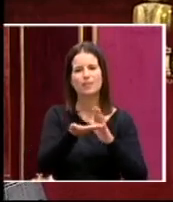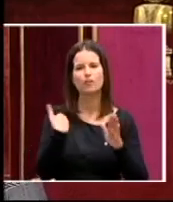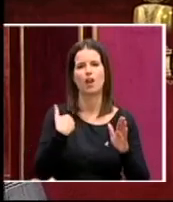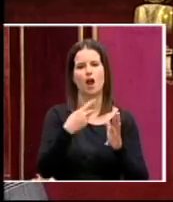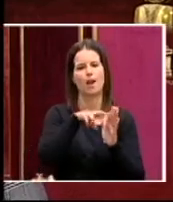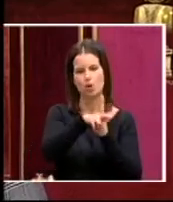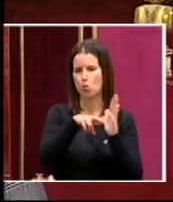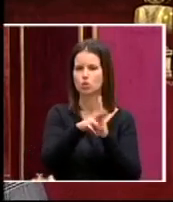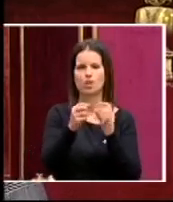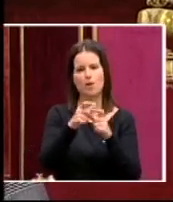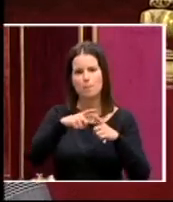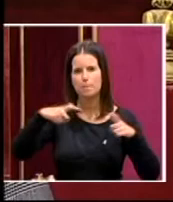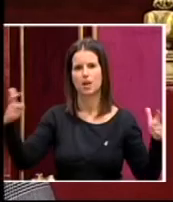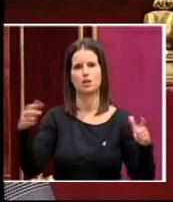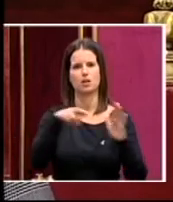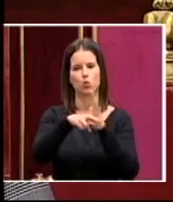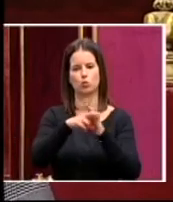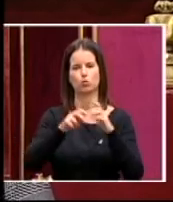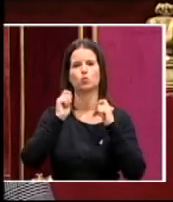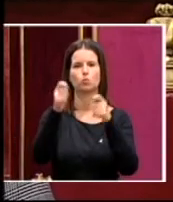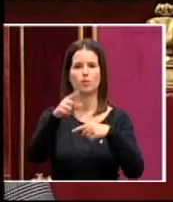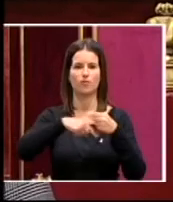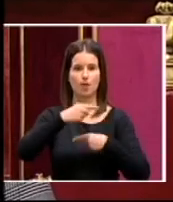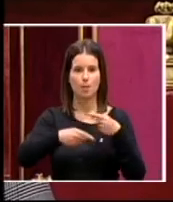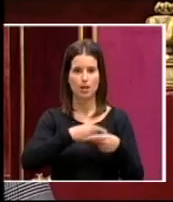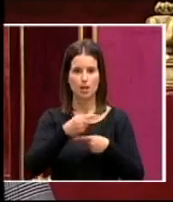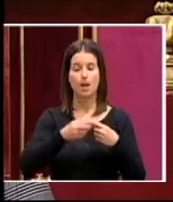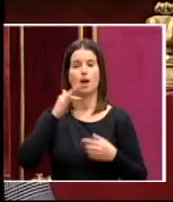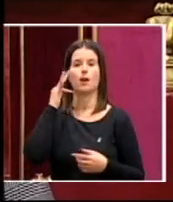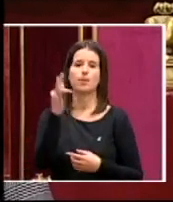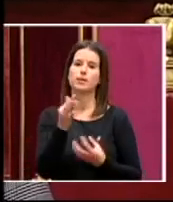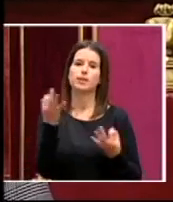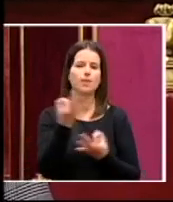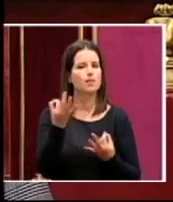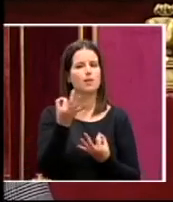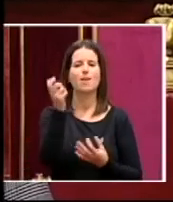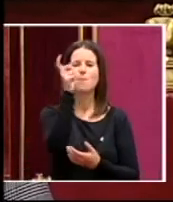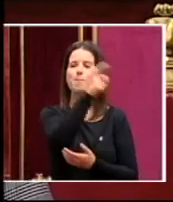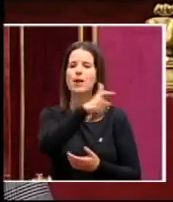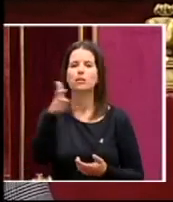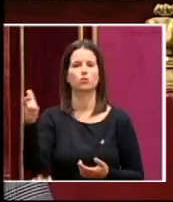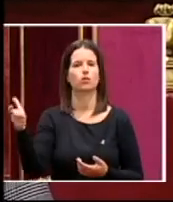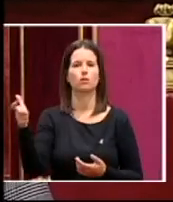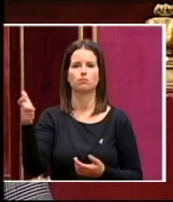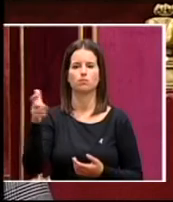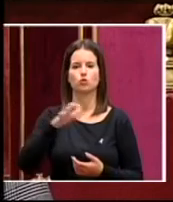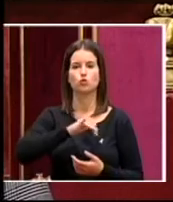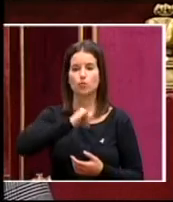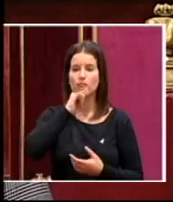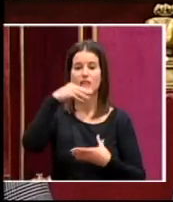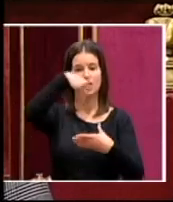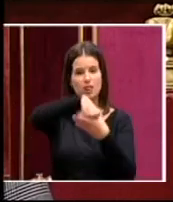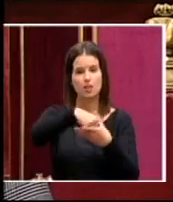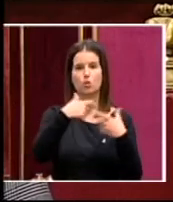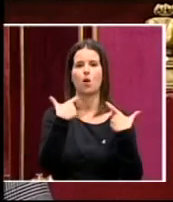hacer es implementarlo y aumentarlo. Y, además, tiene que haber personal suficiente dentro del propio área